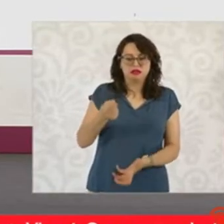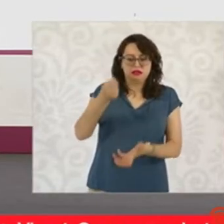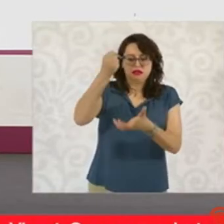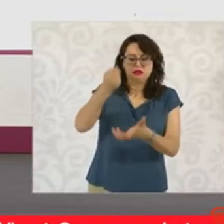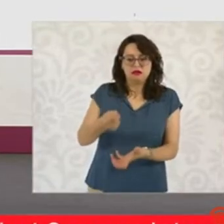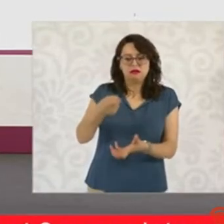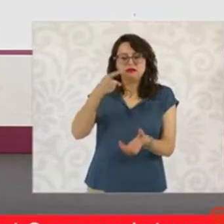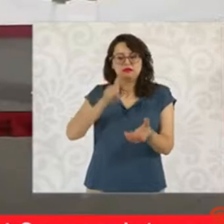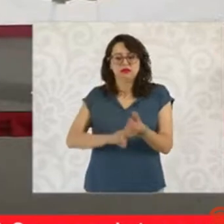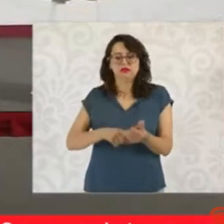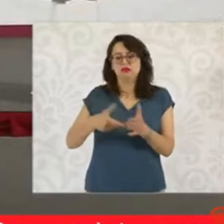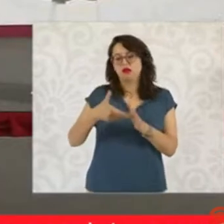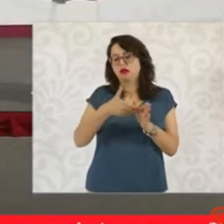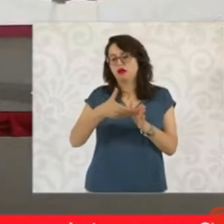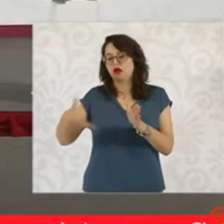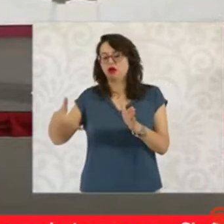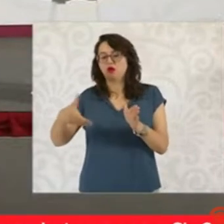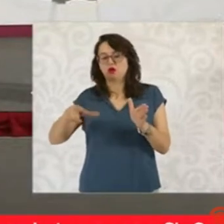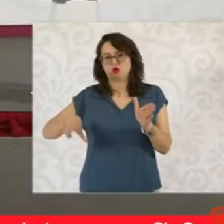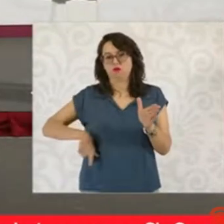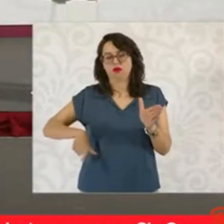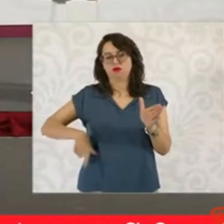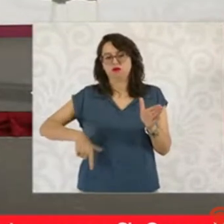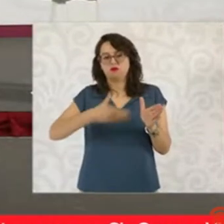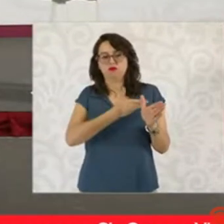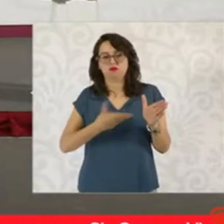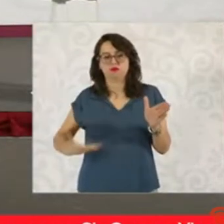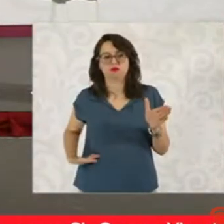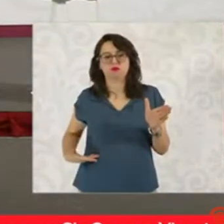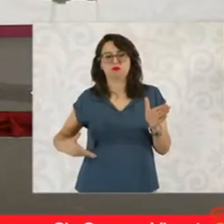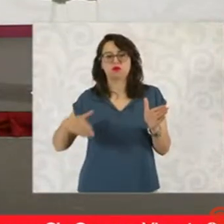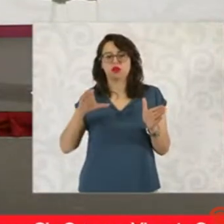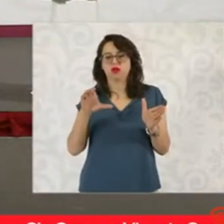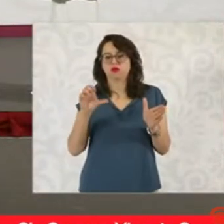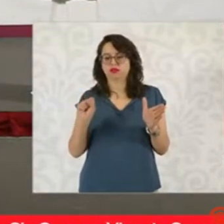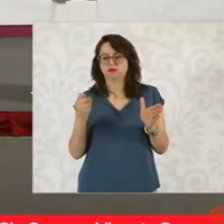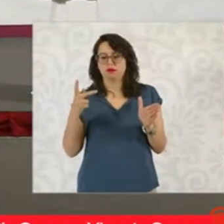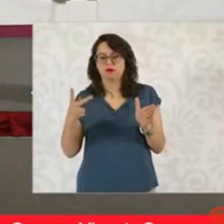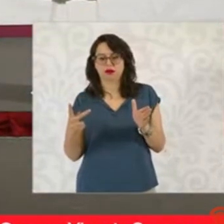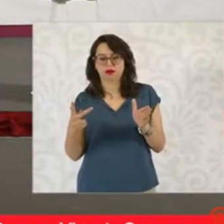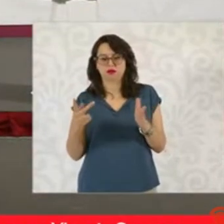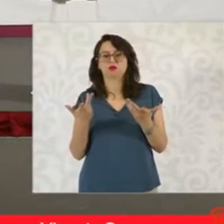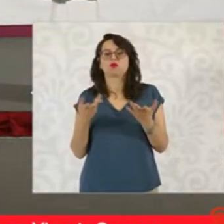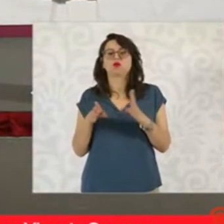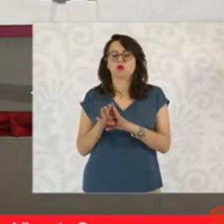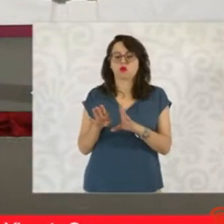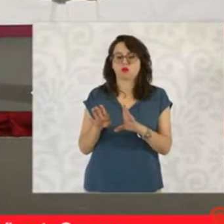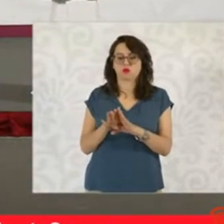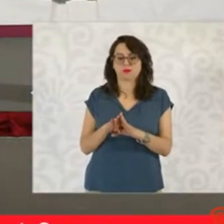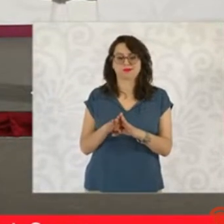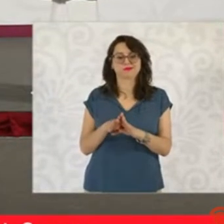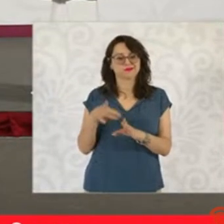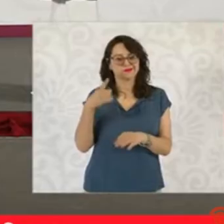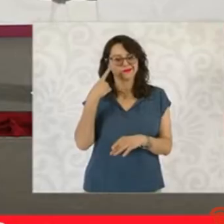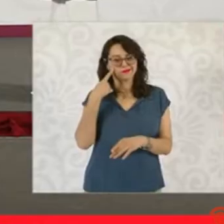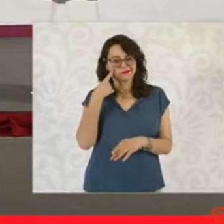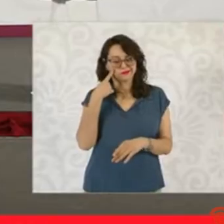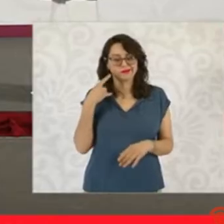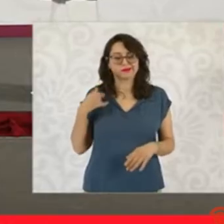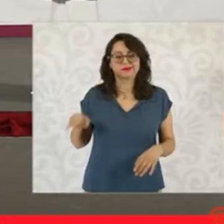doctora Claudia Sheinbaum. Esta gráfica es interesante porque